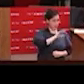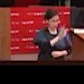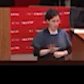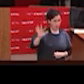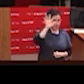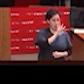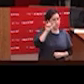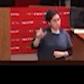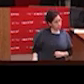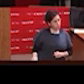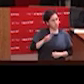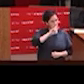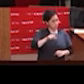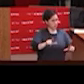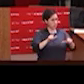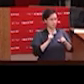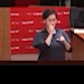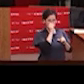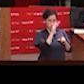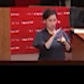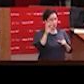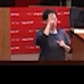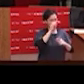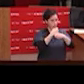licenciado en ciencias